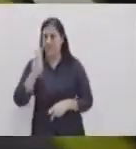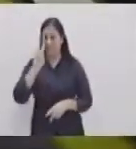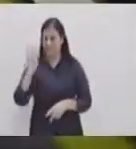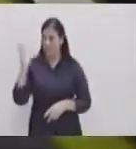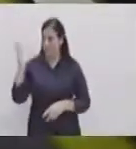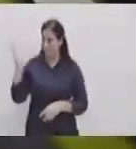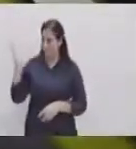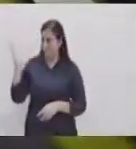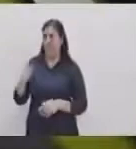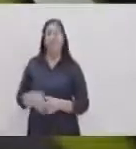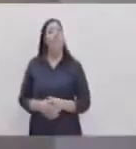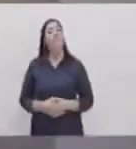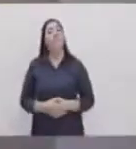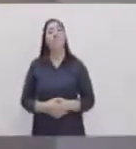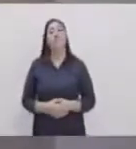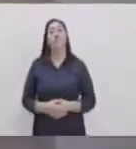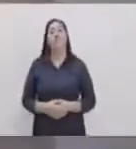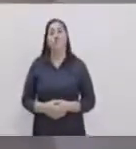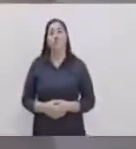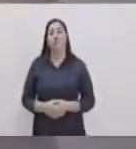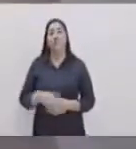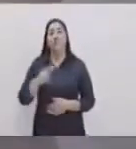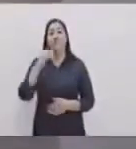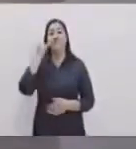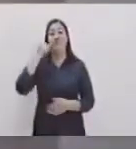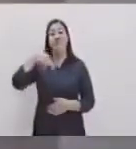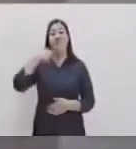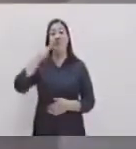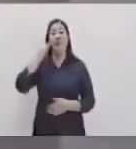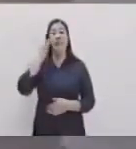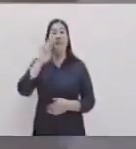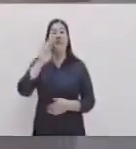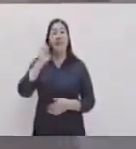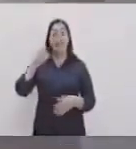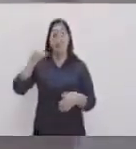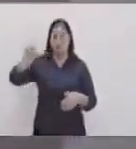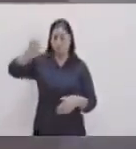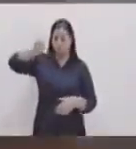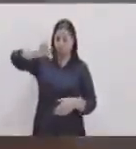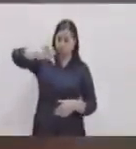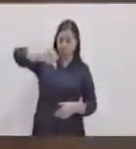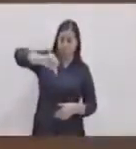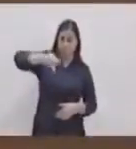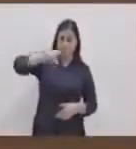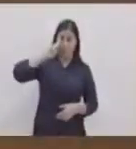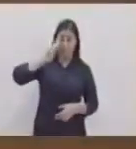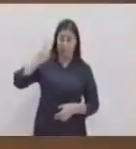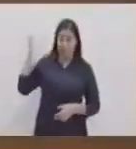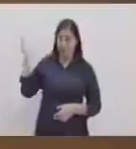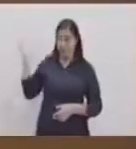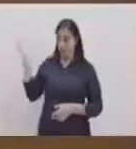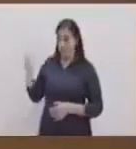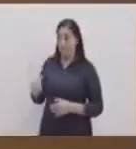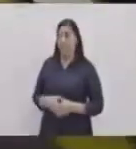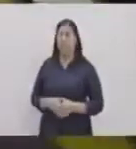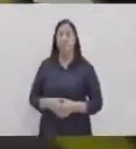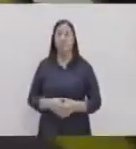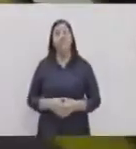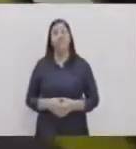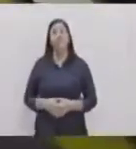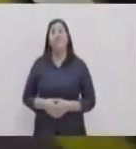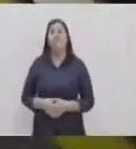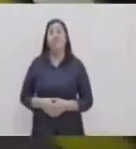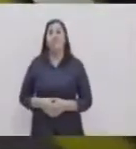compuestos va a darnos como producto